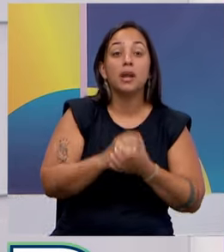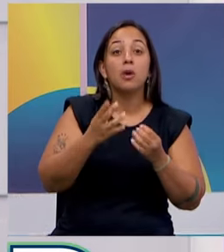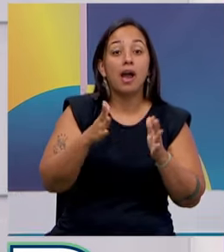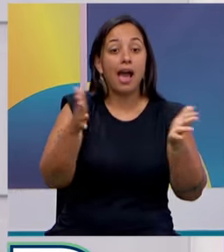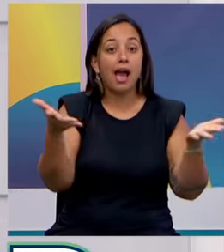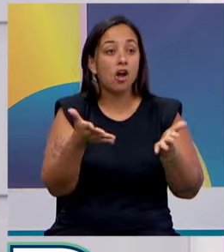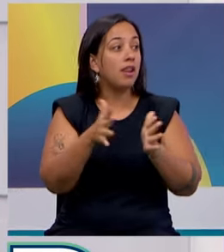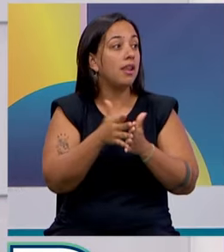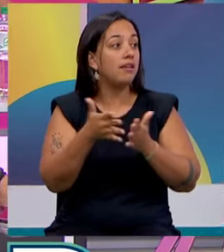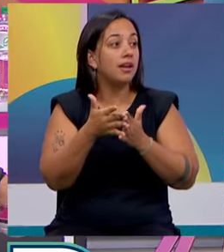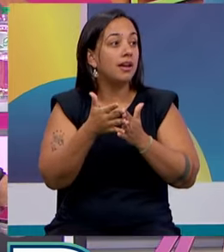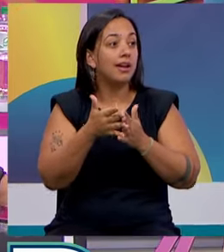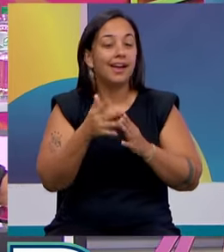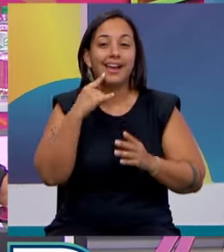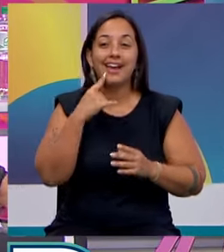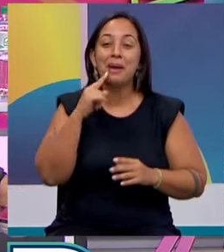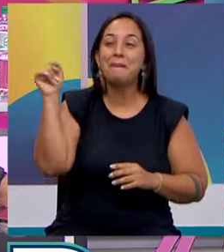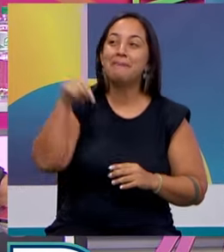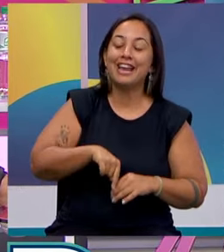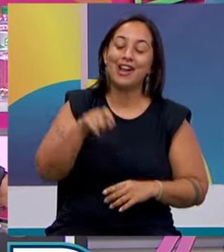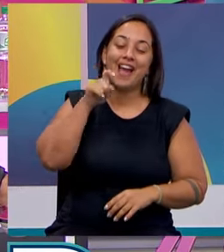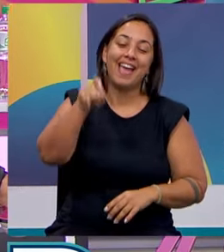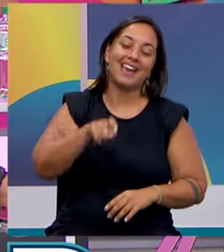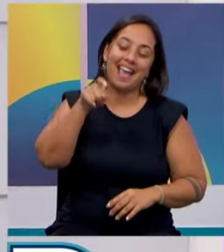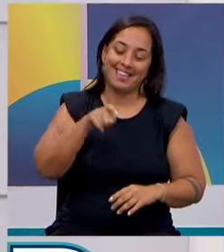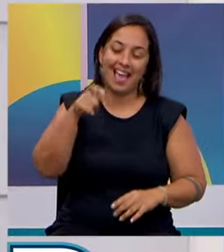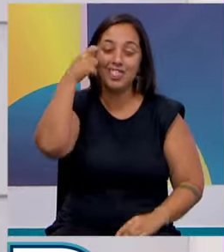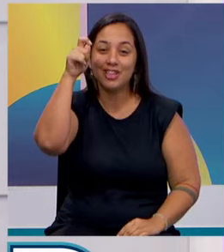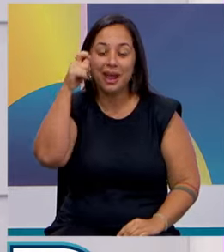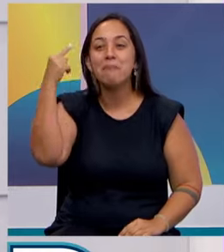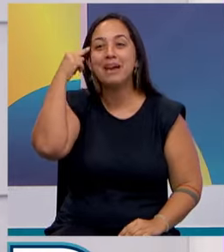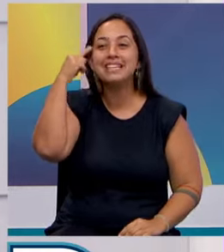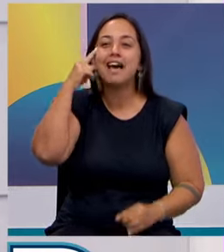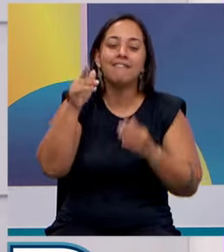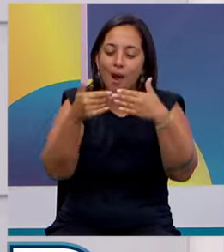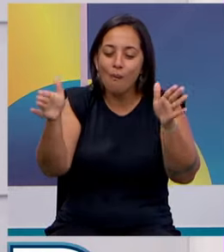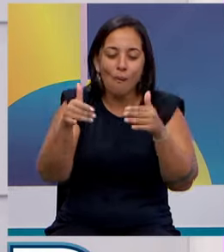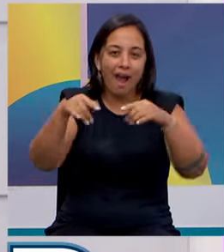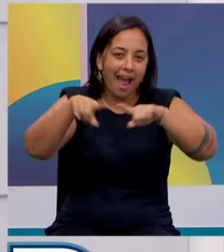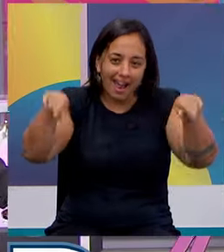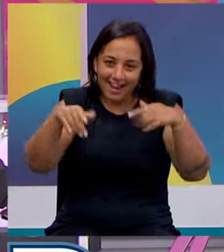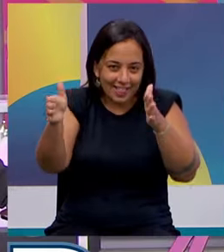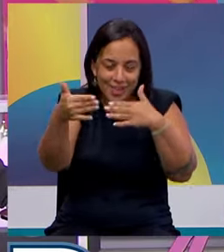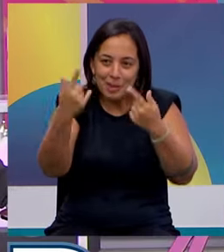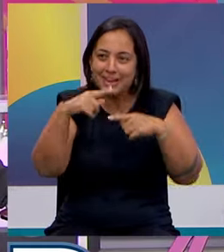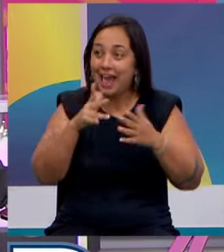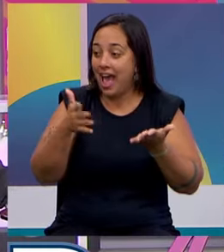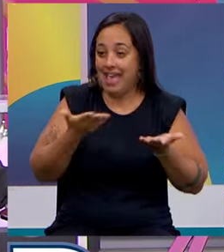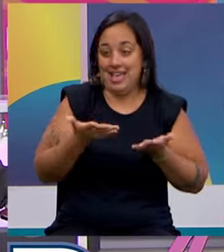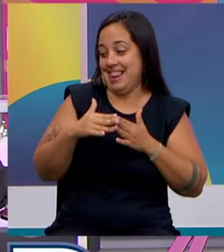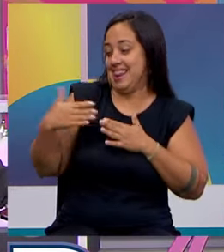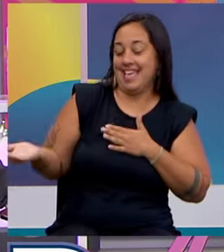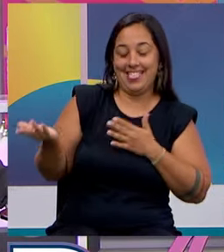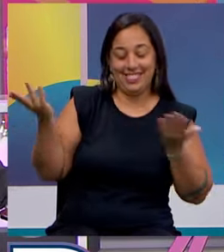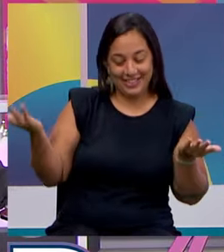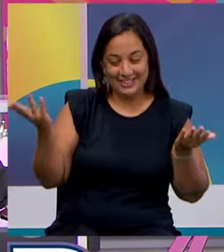vengo a presentar... La trajiste engañada, Antonella. La traje engañada. Claro, vale. Antonella creía que iba a estar en una piecita, pero la pusieron acá, al lado nuestro,